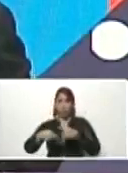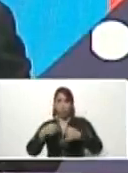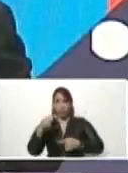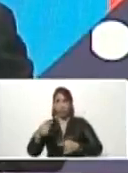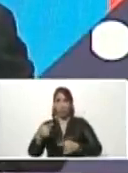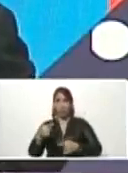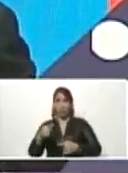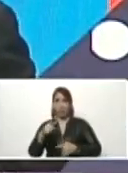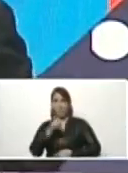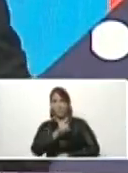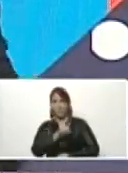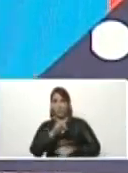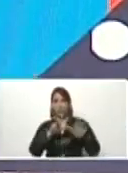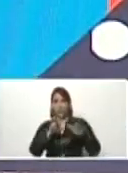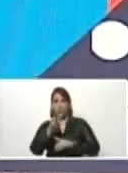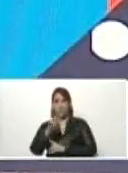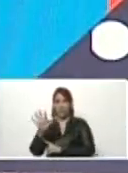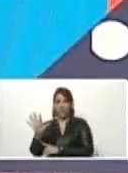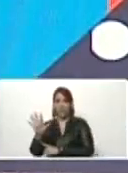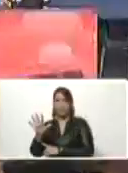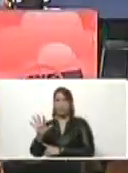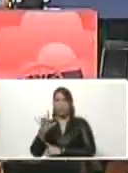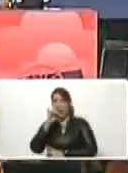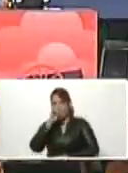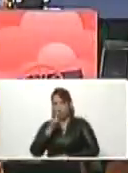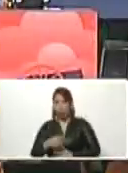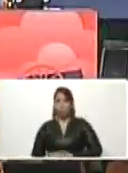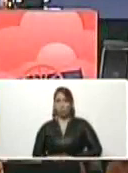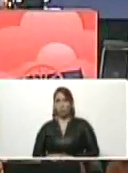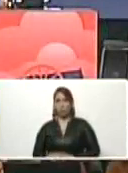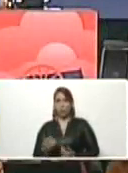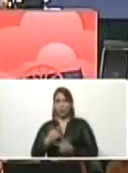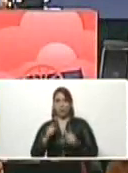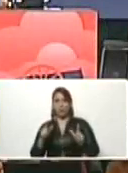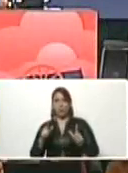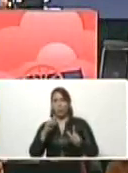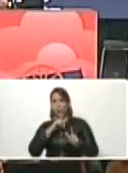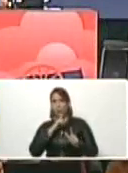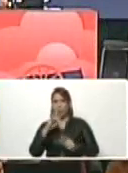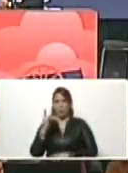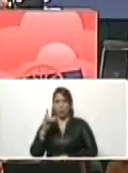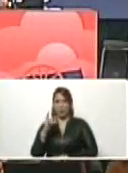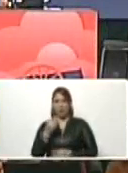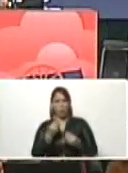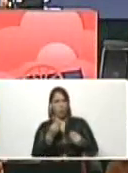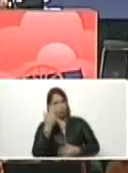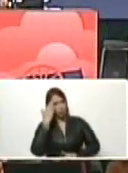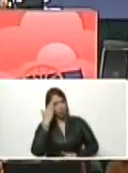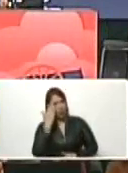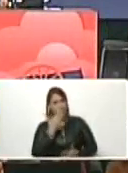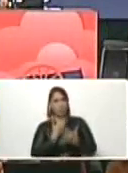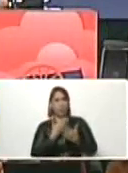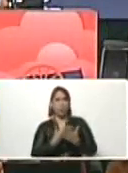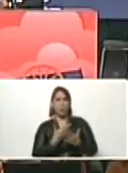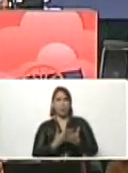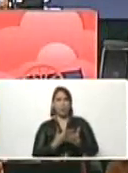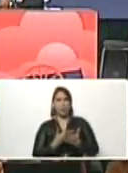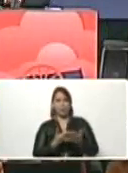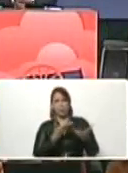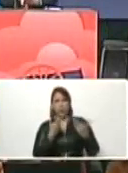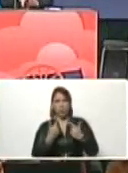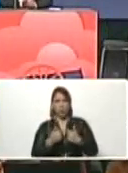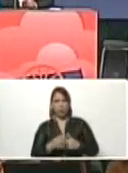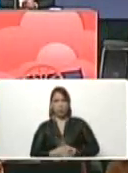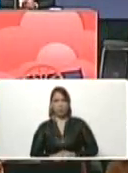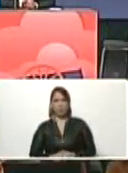partir de 1825. ¿Cómo ha estado el coloquio? Las propuestas. ¿Ah? ¿Qué me cuentan del coloquio, Alejandro?